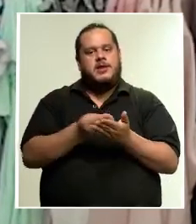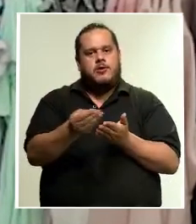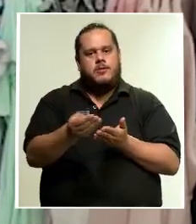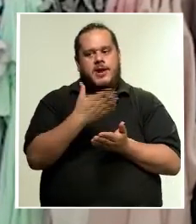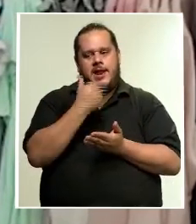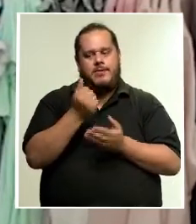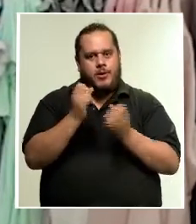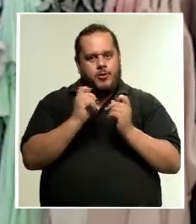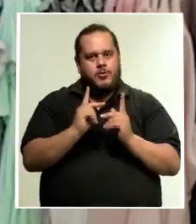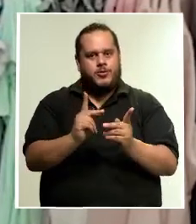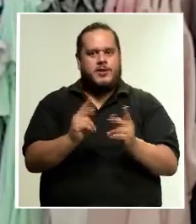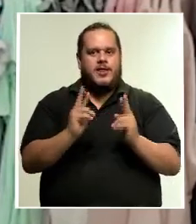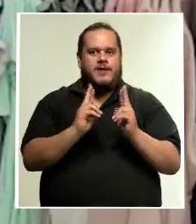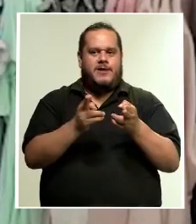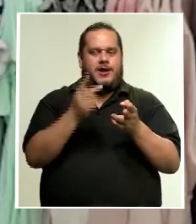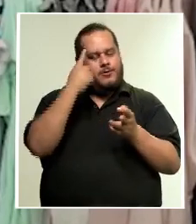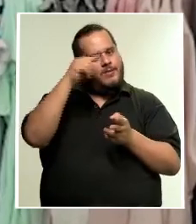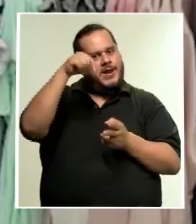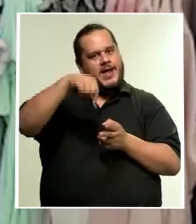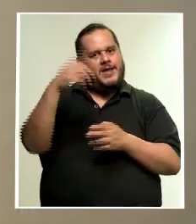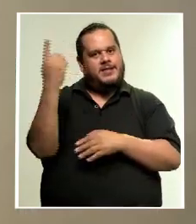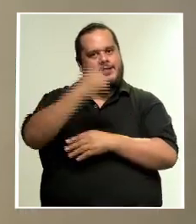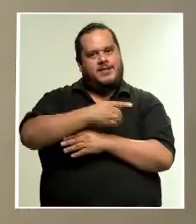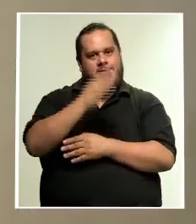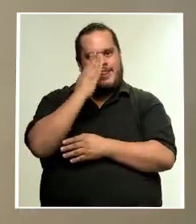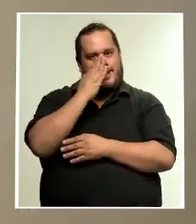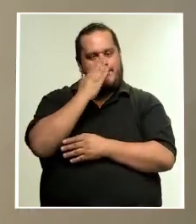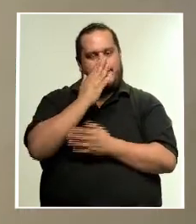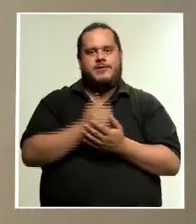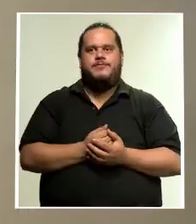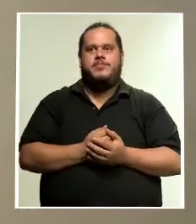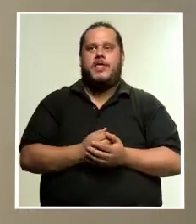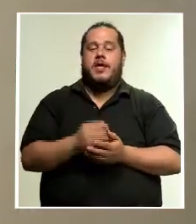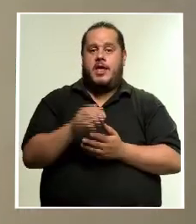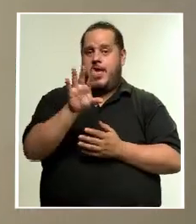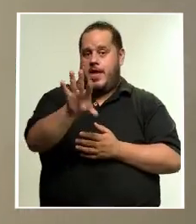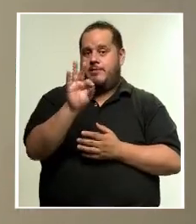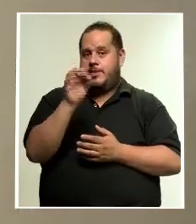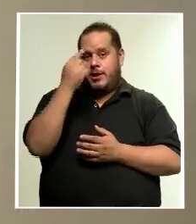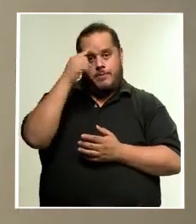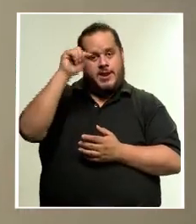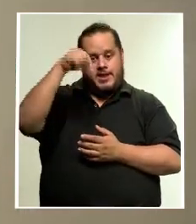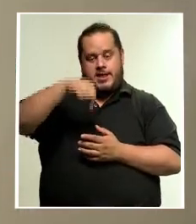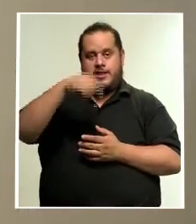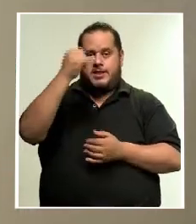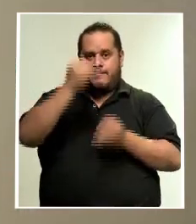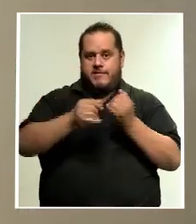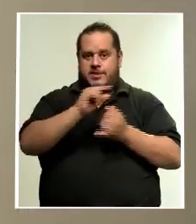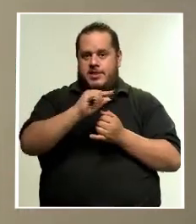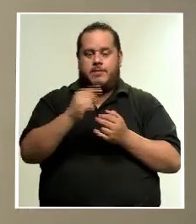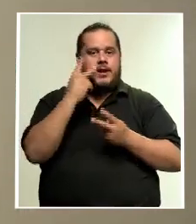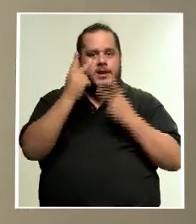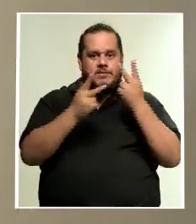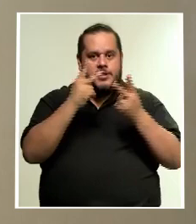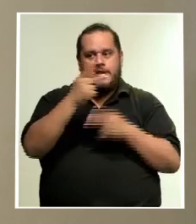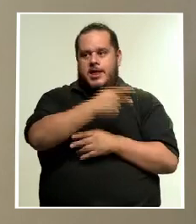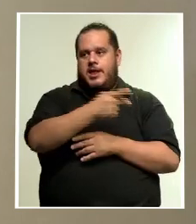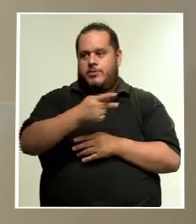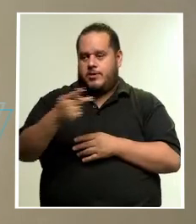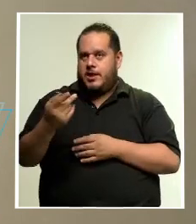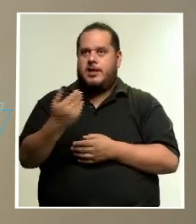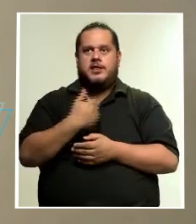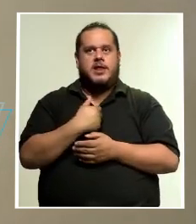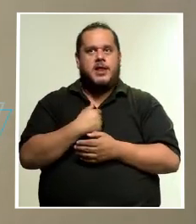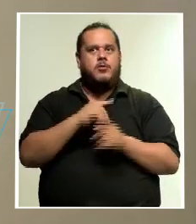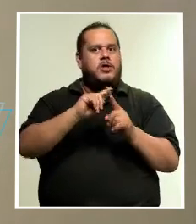mejor opción de regalo para este Día de la Madre. Invitarlos para que este fin de semana visiten el puerto, donde tenemos